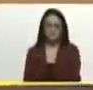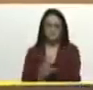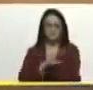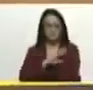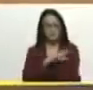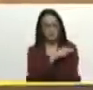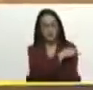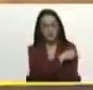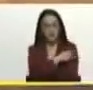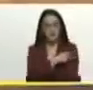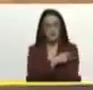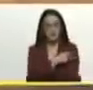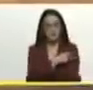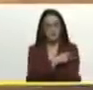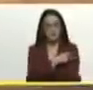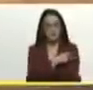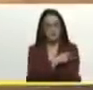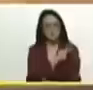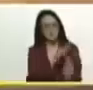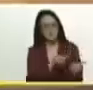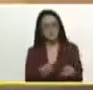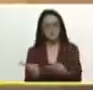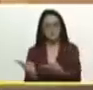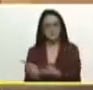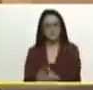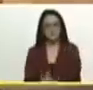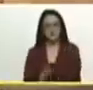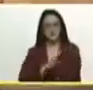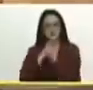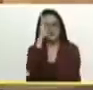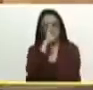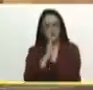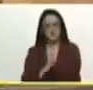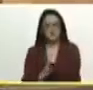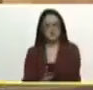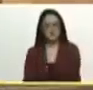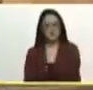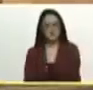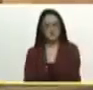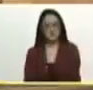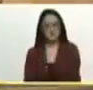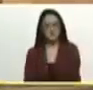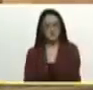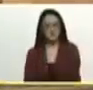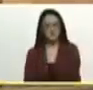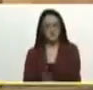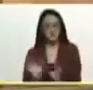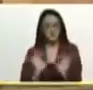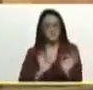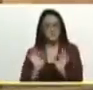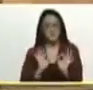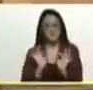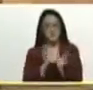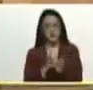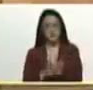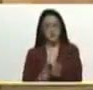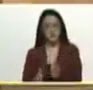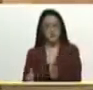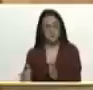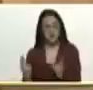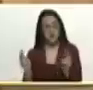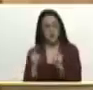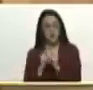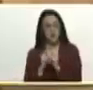delegación ha recibido de Brasil en la preparación de este